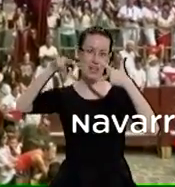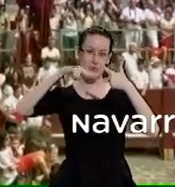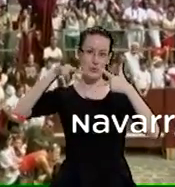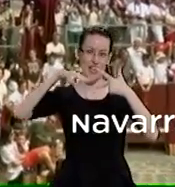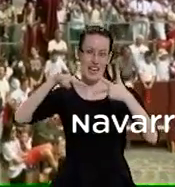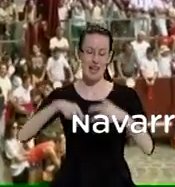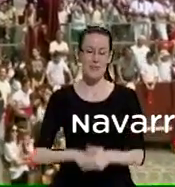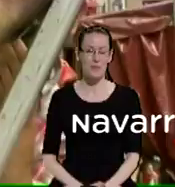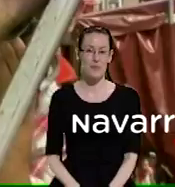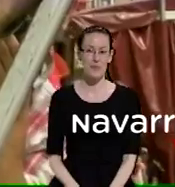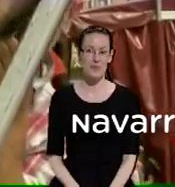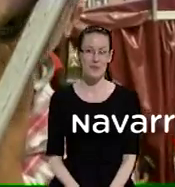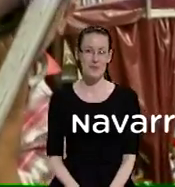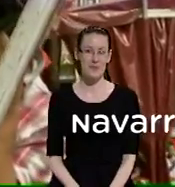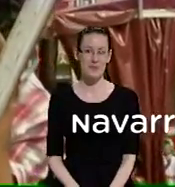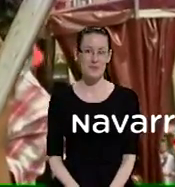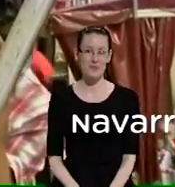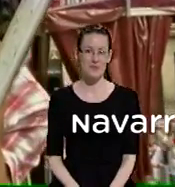¡Bona!